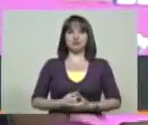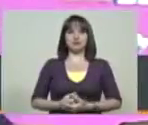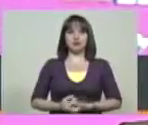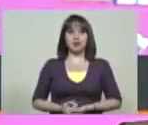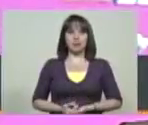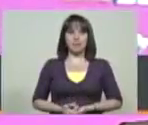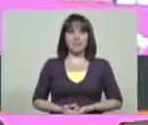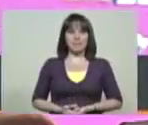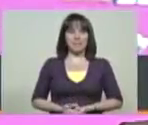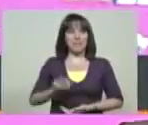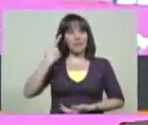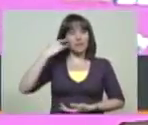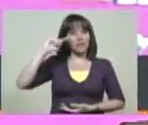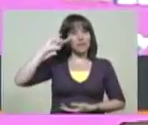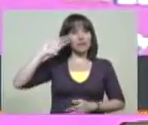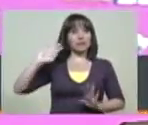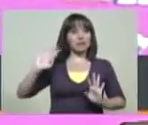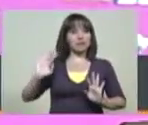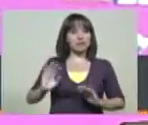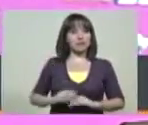por si acaso web